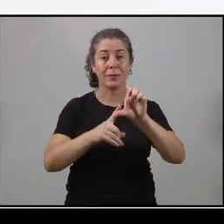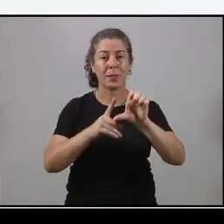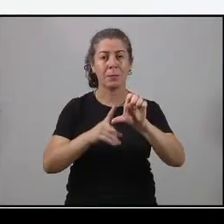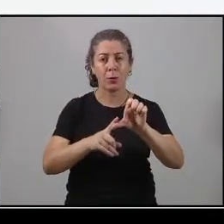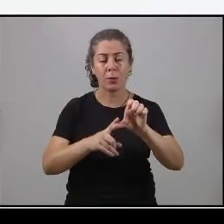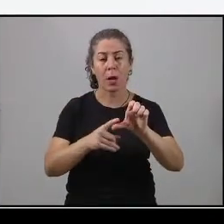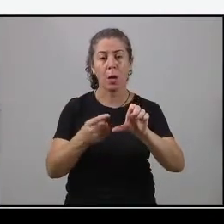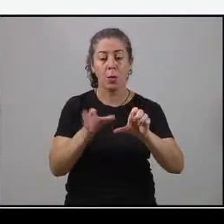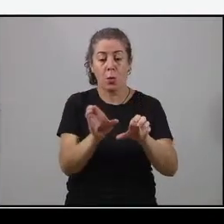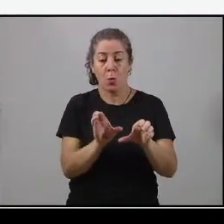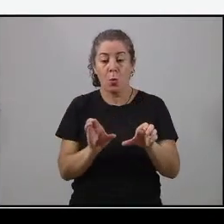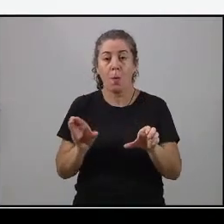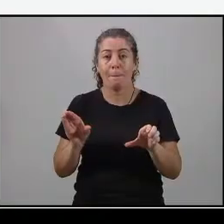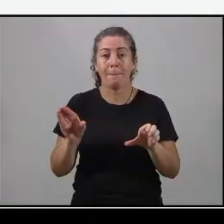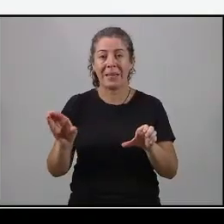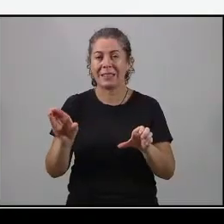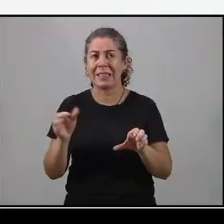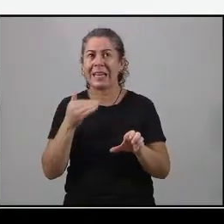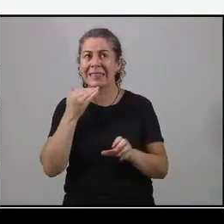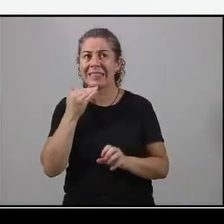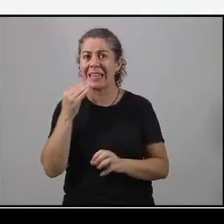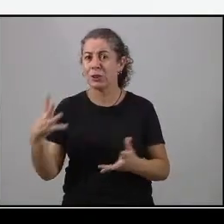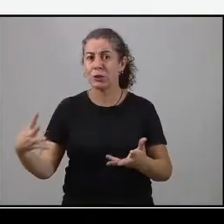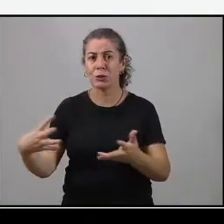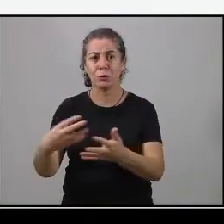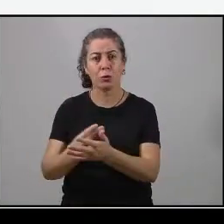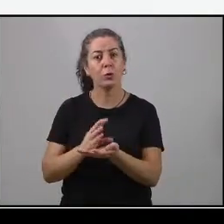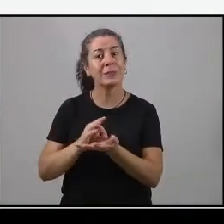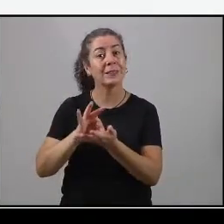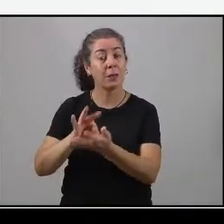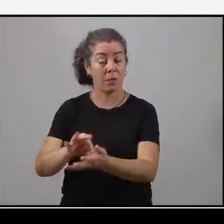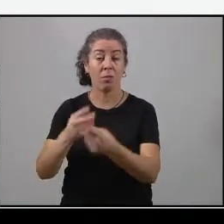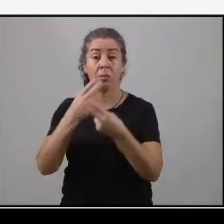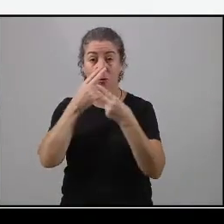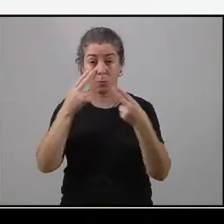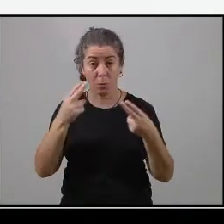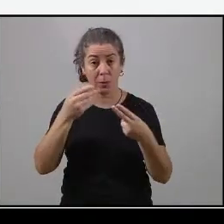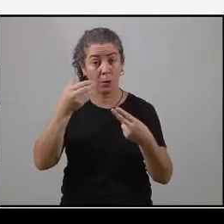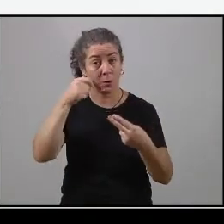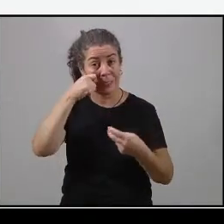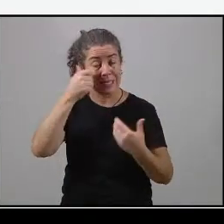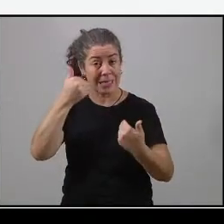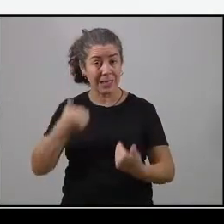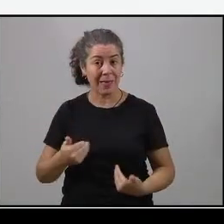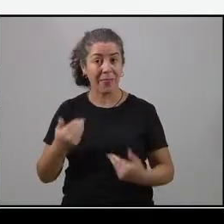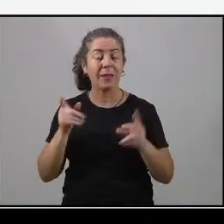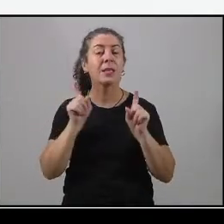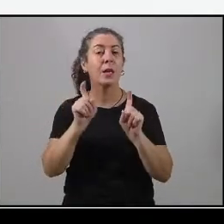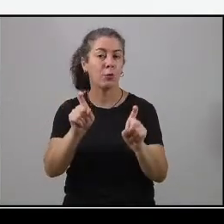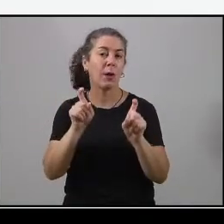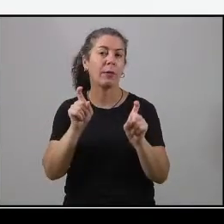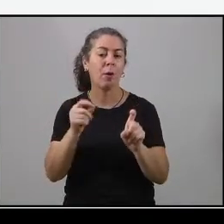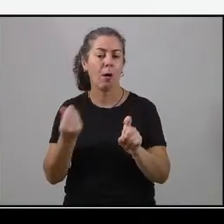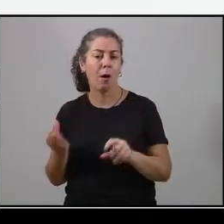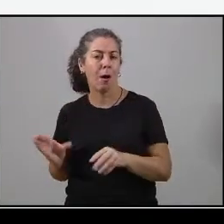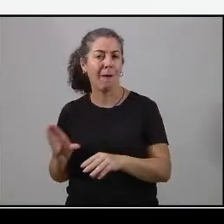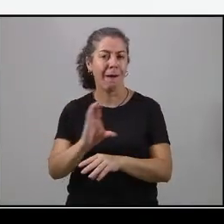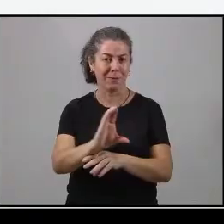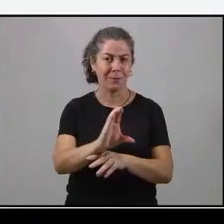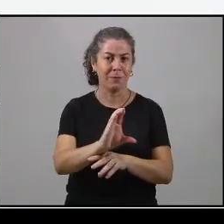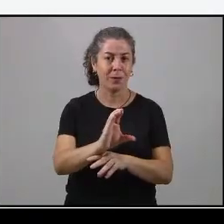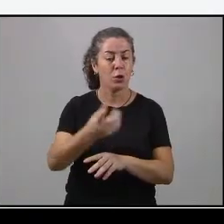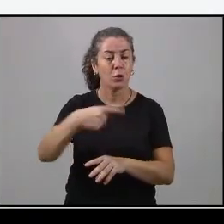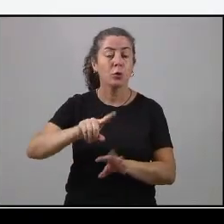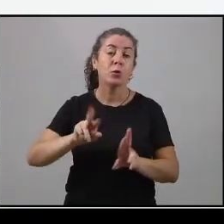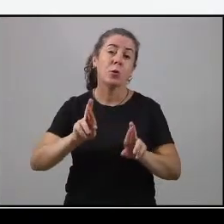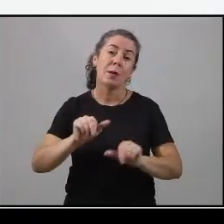gran parte, prácticamente la totalidad, se destina a los servicios públicos, a la sanidad o a la educación. Esperamos recibir propuestas que hagan